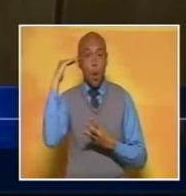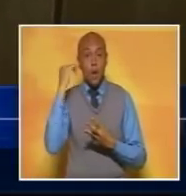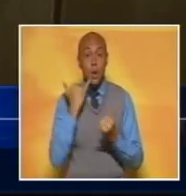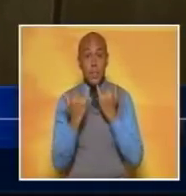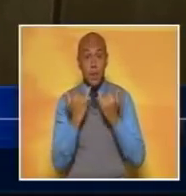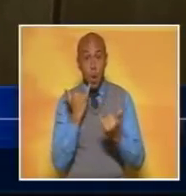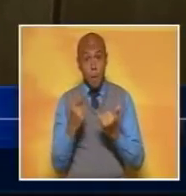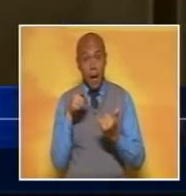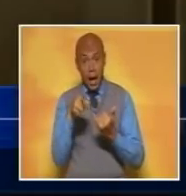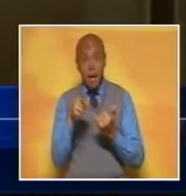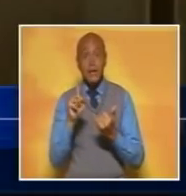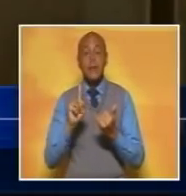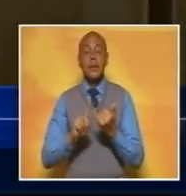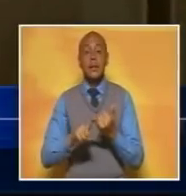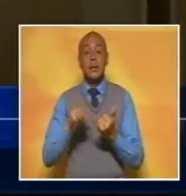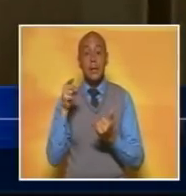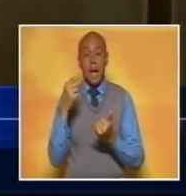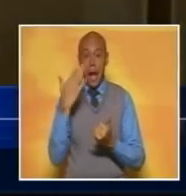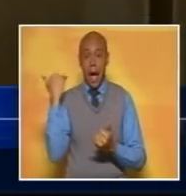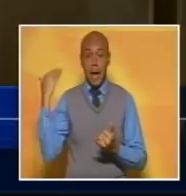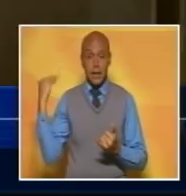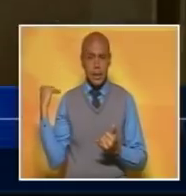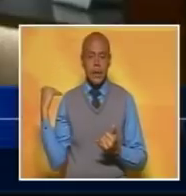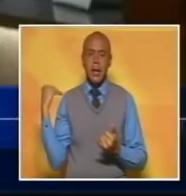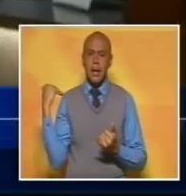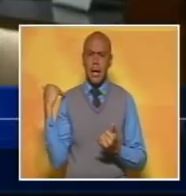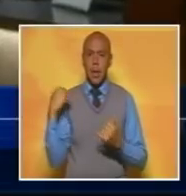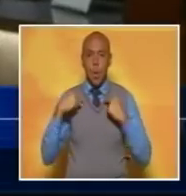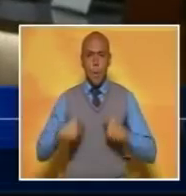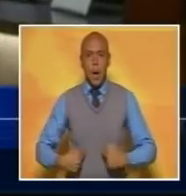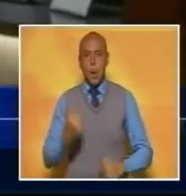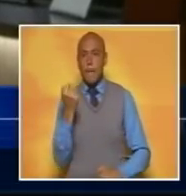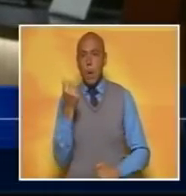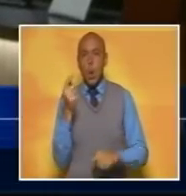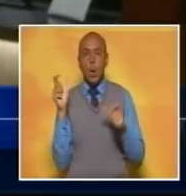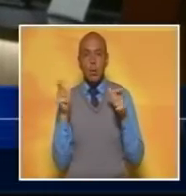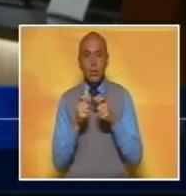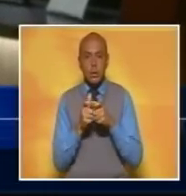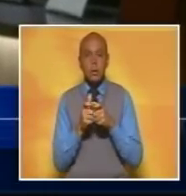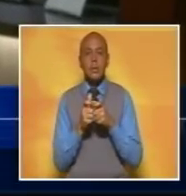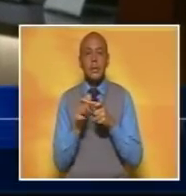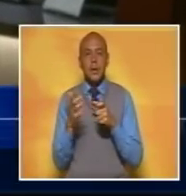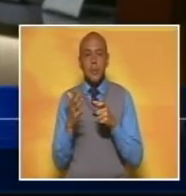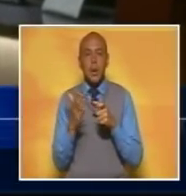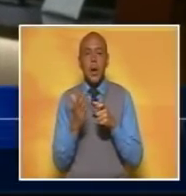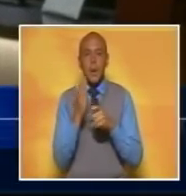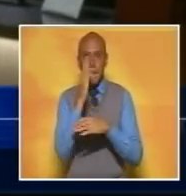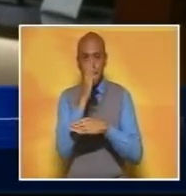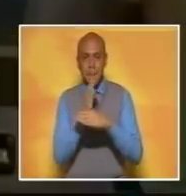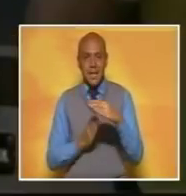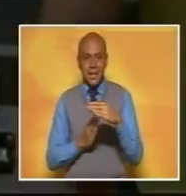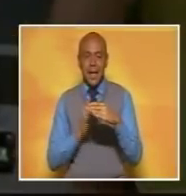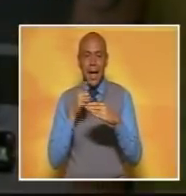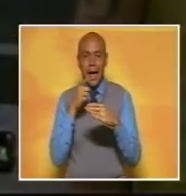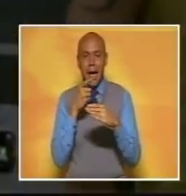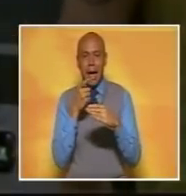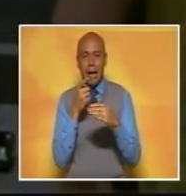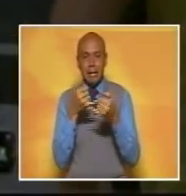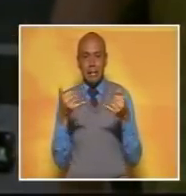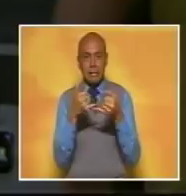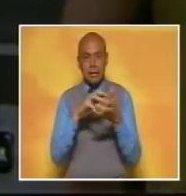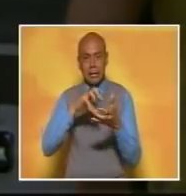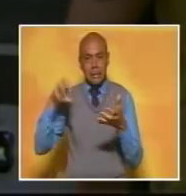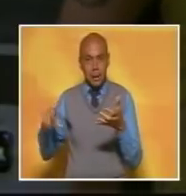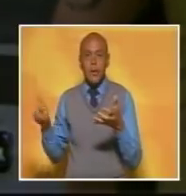hace poco, todo el personal no era humano, pero el personal retiró la mitad de la electrónica debido a las quejas de los